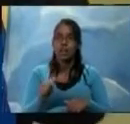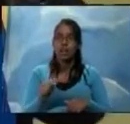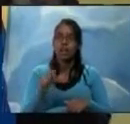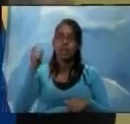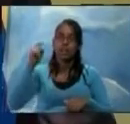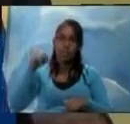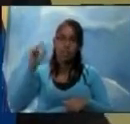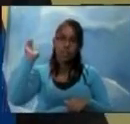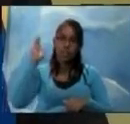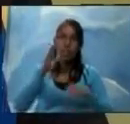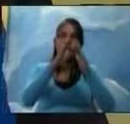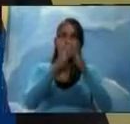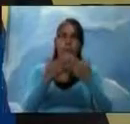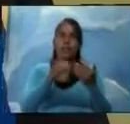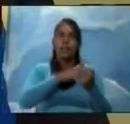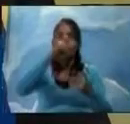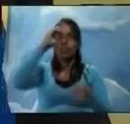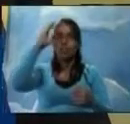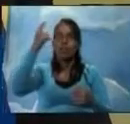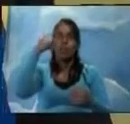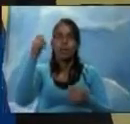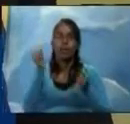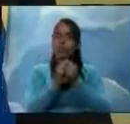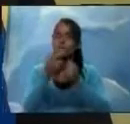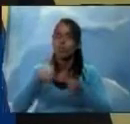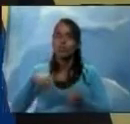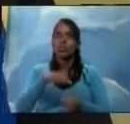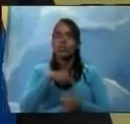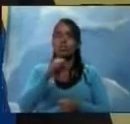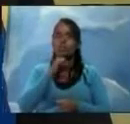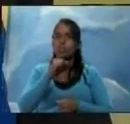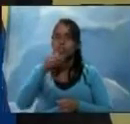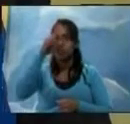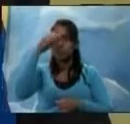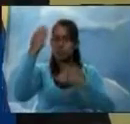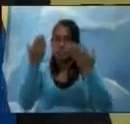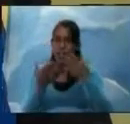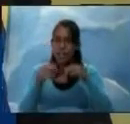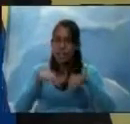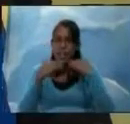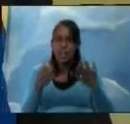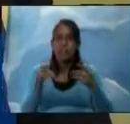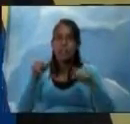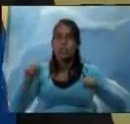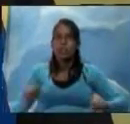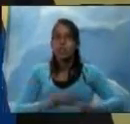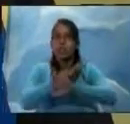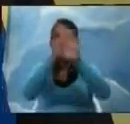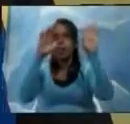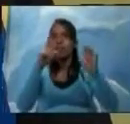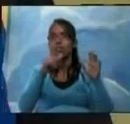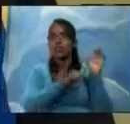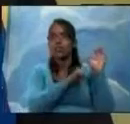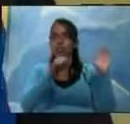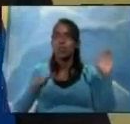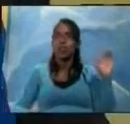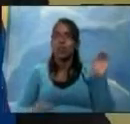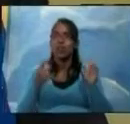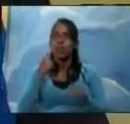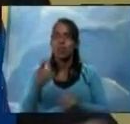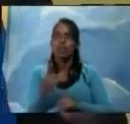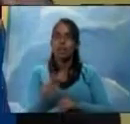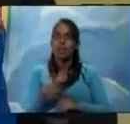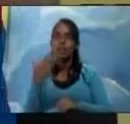la palabra de Dios para con nosotros. Esta es la palabra que Dios nos está regalando en esta mañana. Y su Señor le dijo.